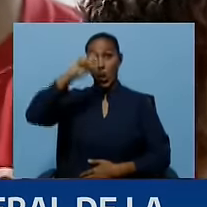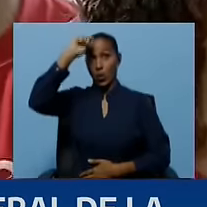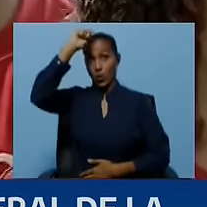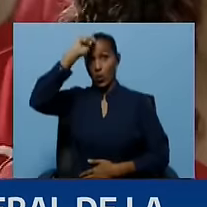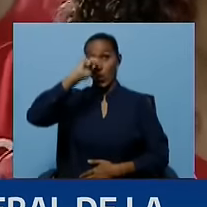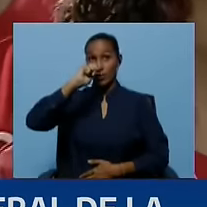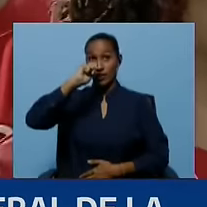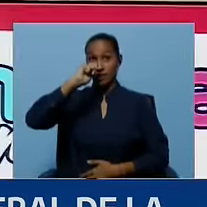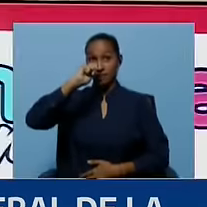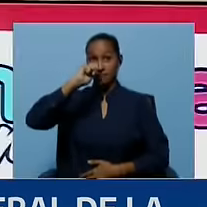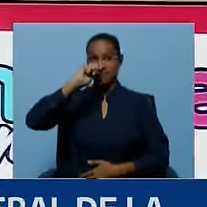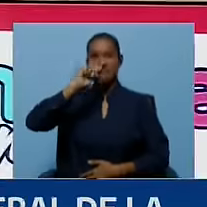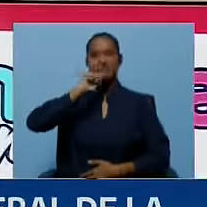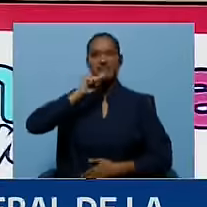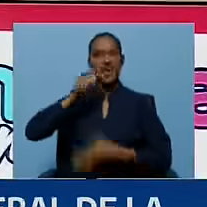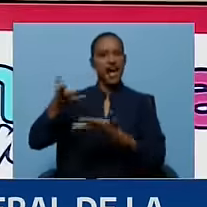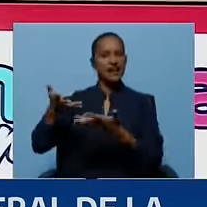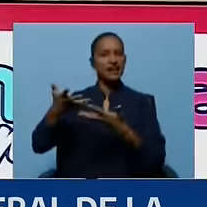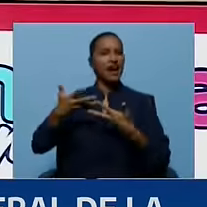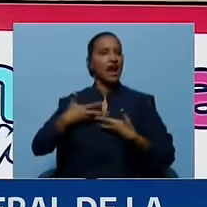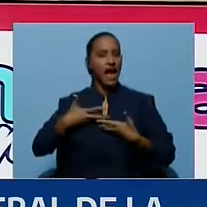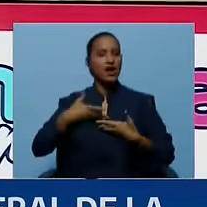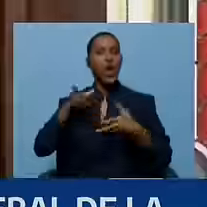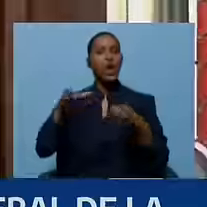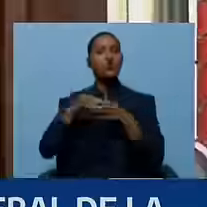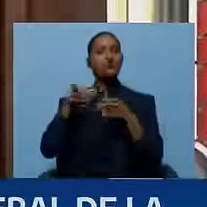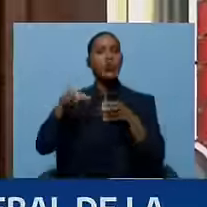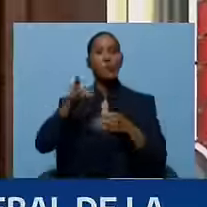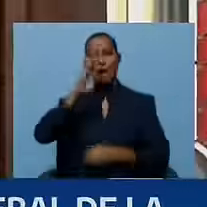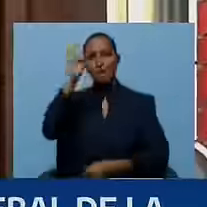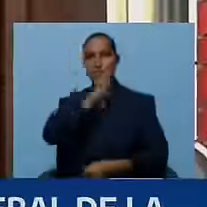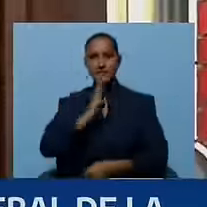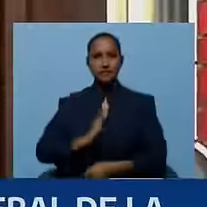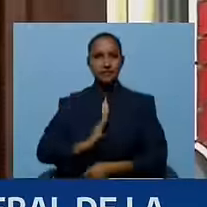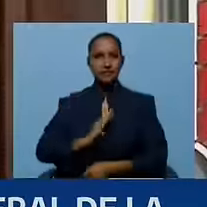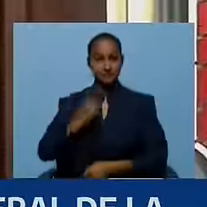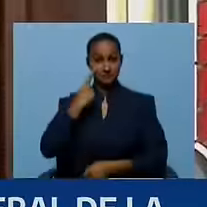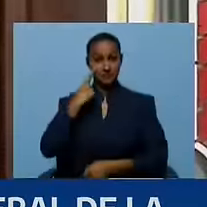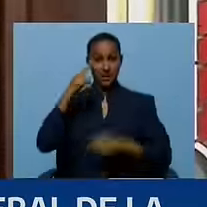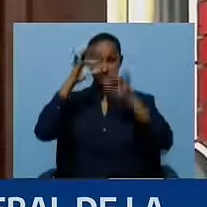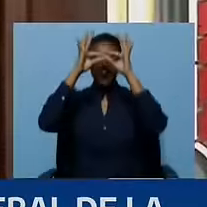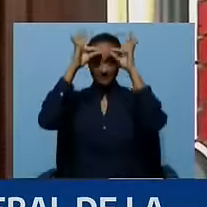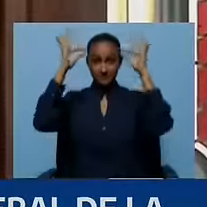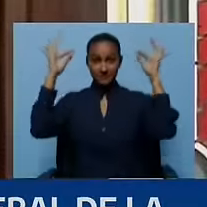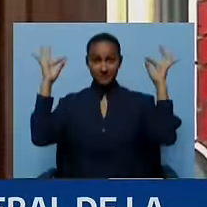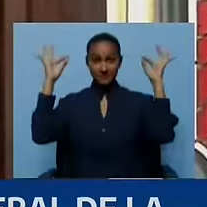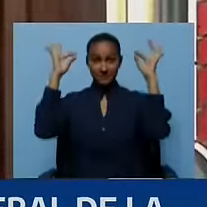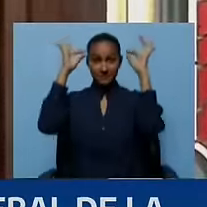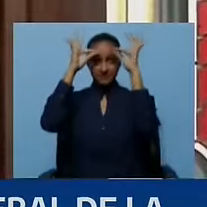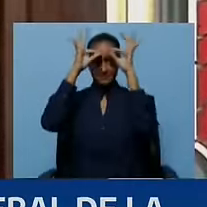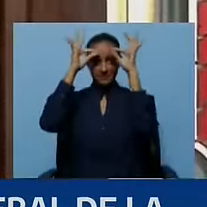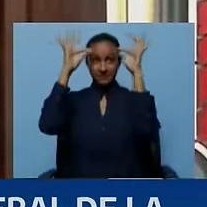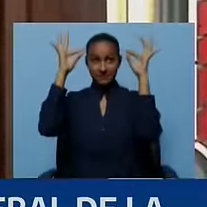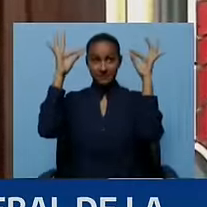Esta gorra me la acaba de regalar la delegación de Brasil. Camarógrafo, acércate.